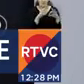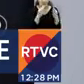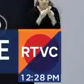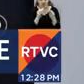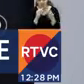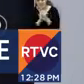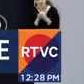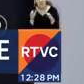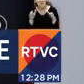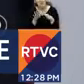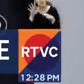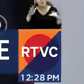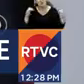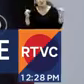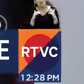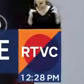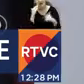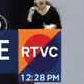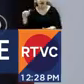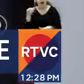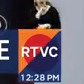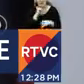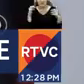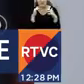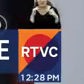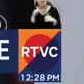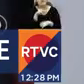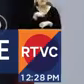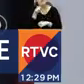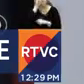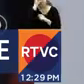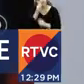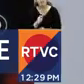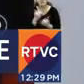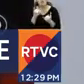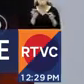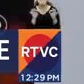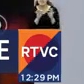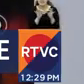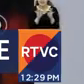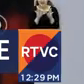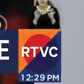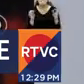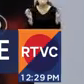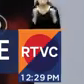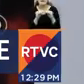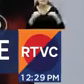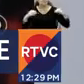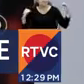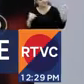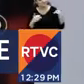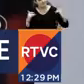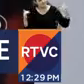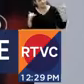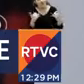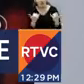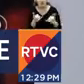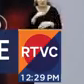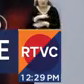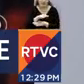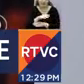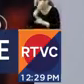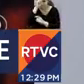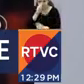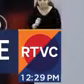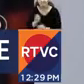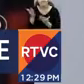y la agrupación Diosas del Vallenato rendirán un homenaje con una misa y una serenata al mejor estilo de la cantante. Y pues en honor a